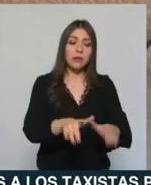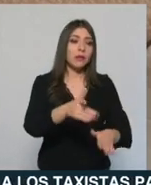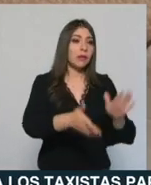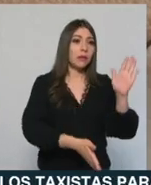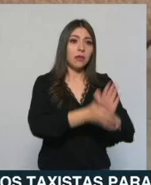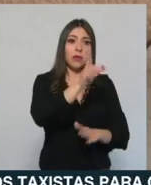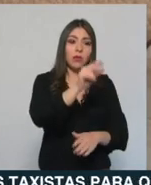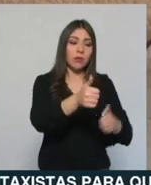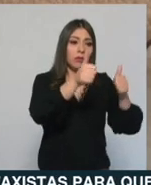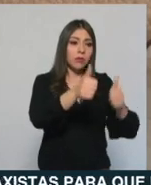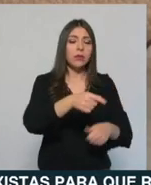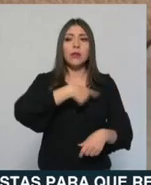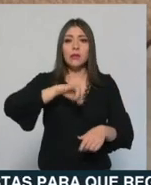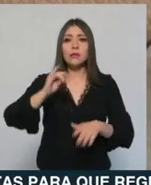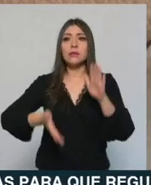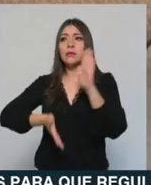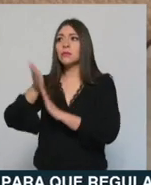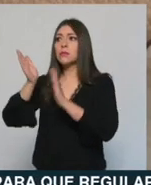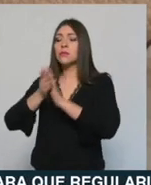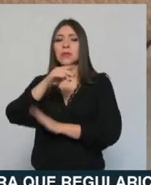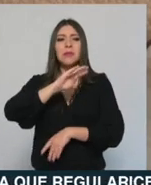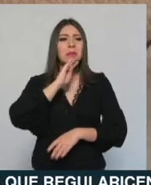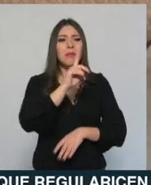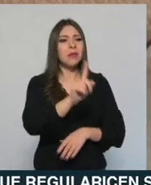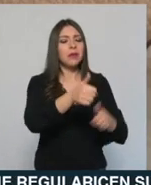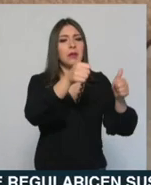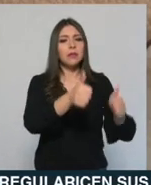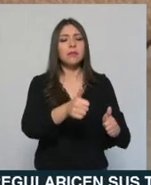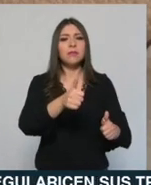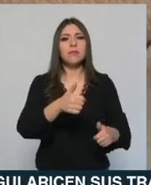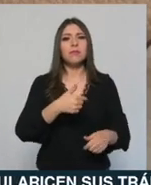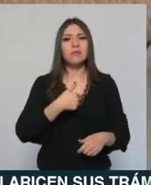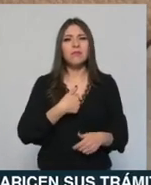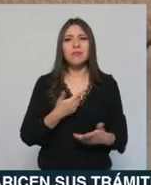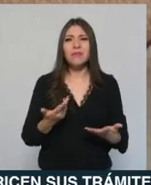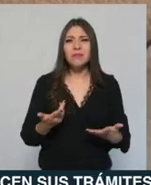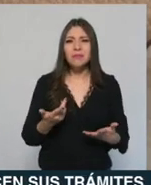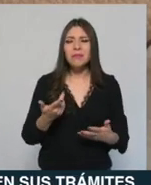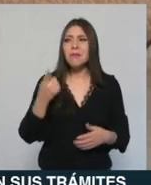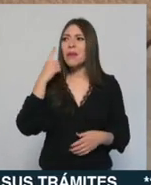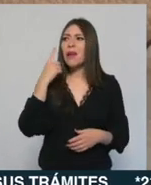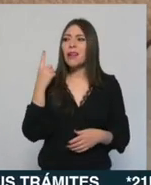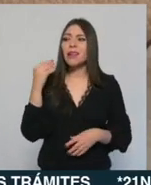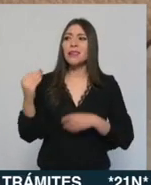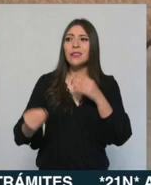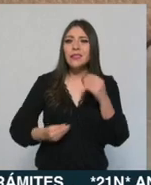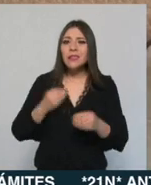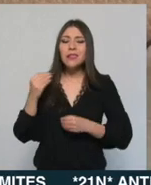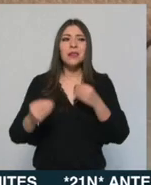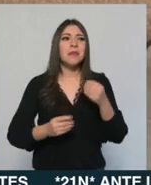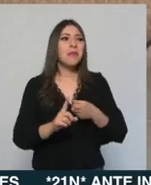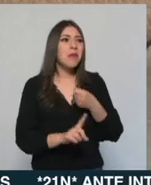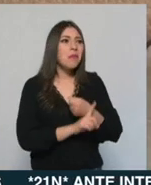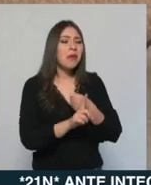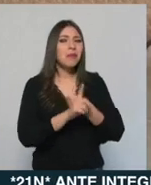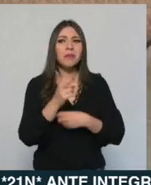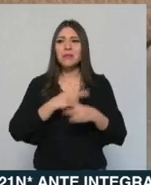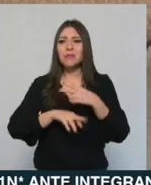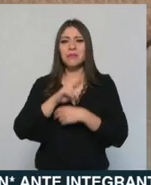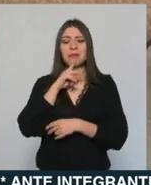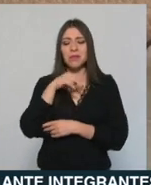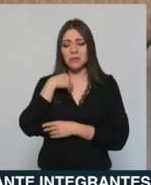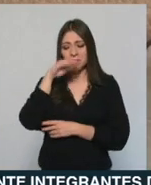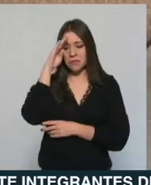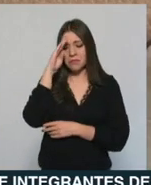sí salimos, en fin. Y decidí mejor, para no discutir, para no tener problemas, mejor dije, voy a seguir haciendo